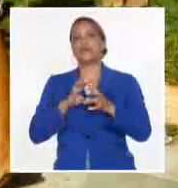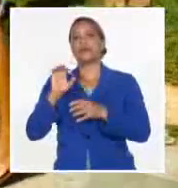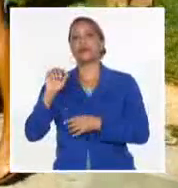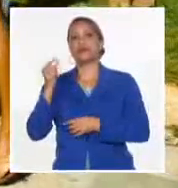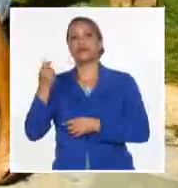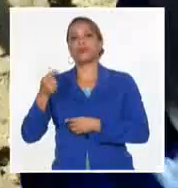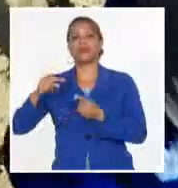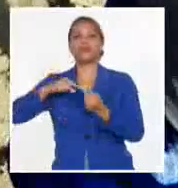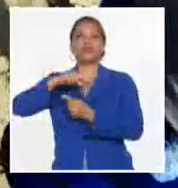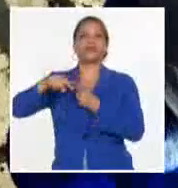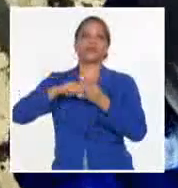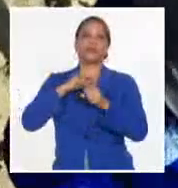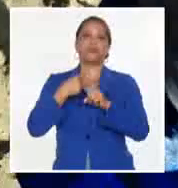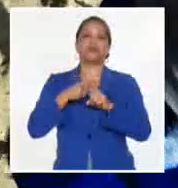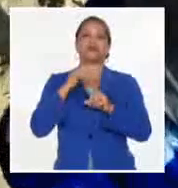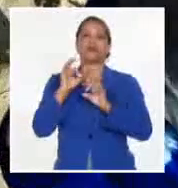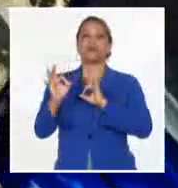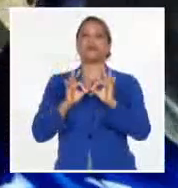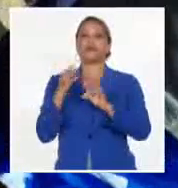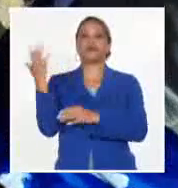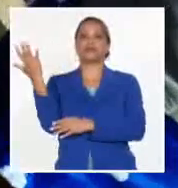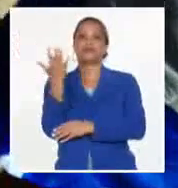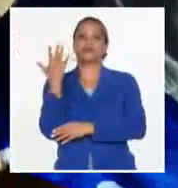circular y la protección del medio ambiente.